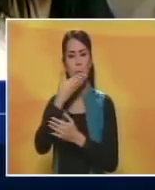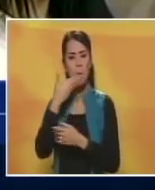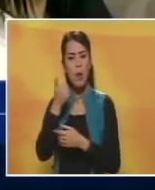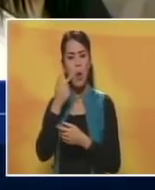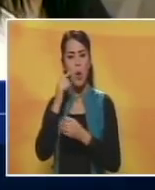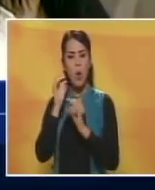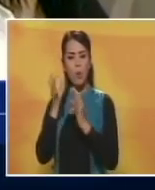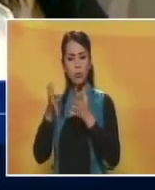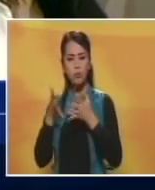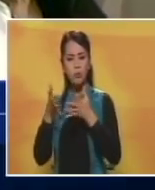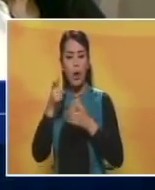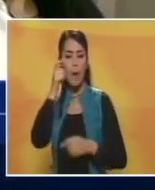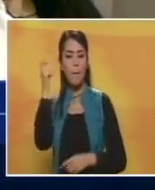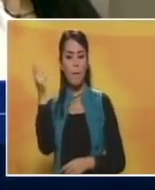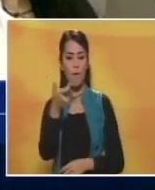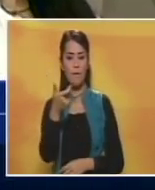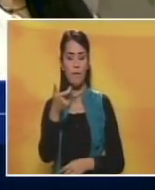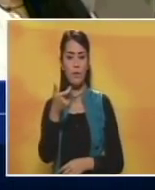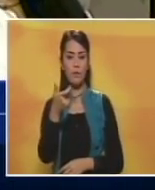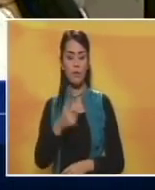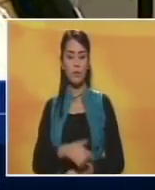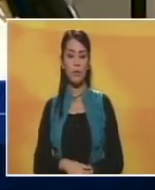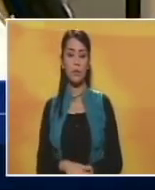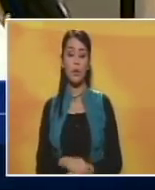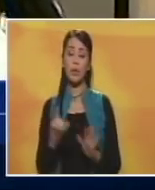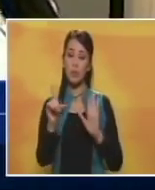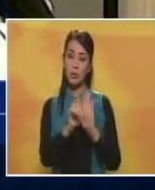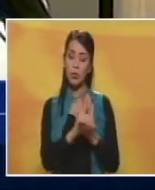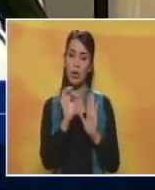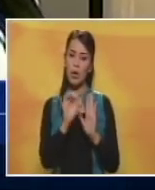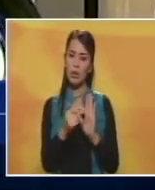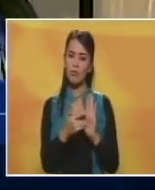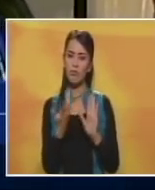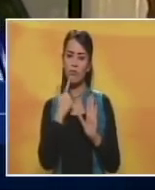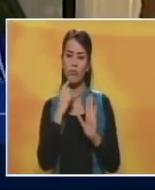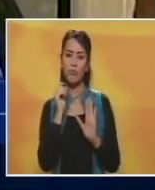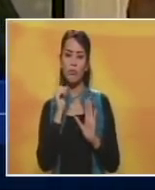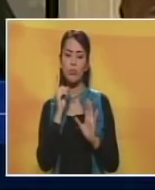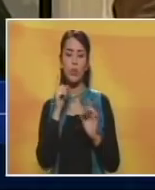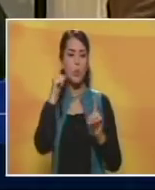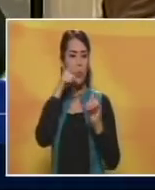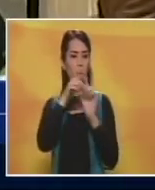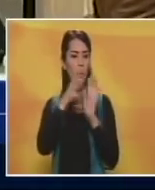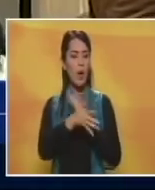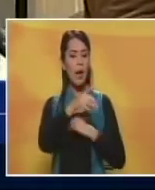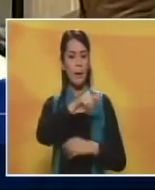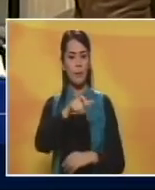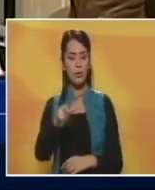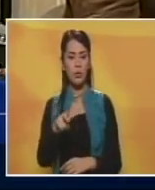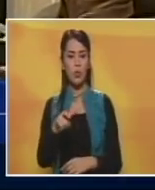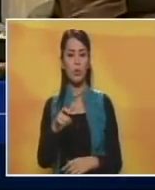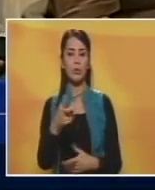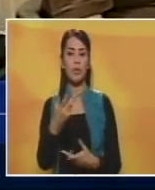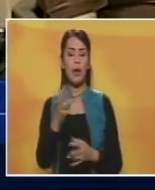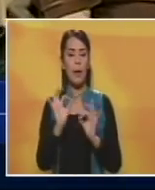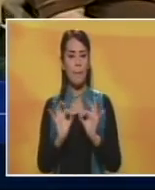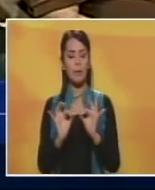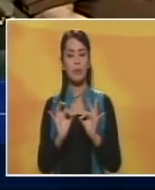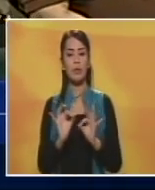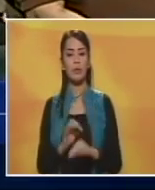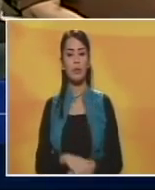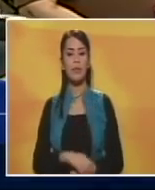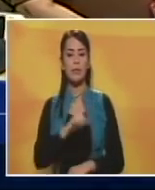más desposeídos, al pueblo, al de a pie. Es una reforma tributaria que va dirigida a los grandes contribuyentes especiales, un universo